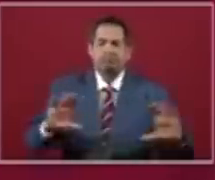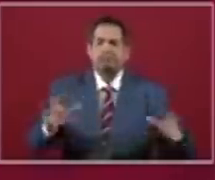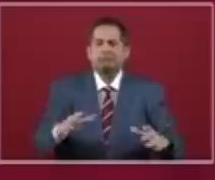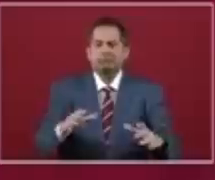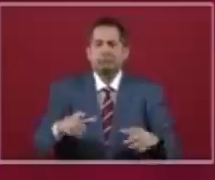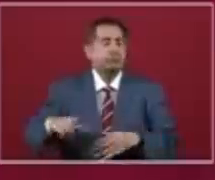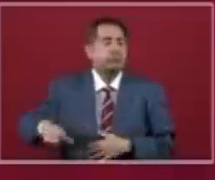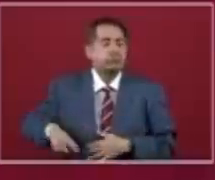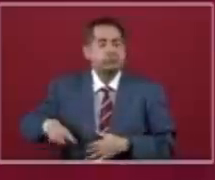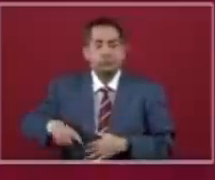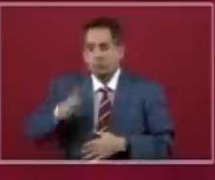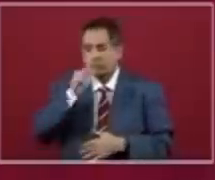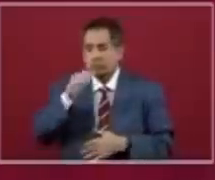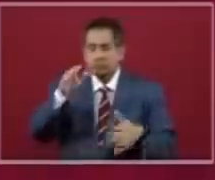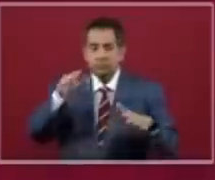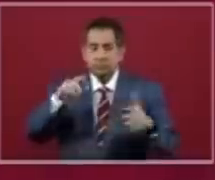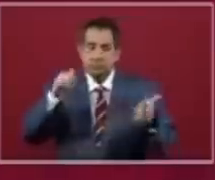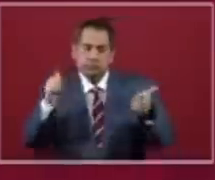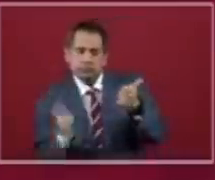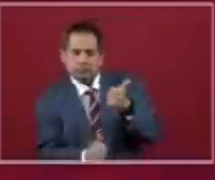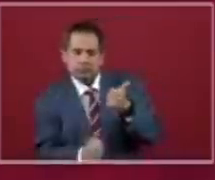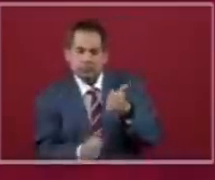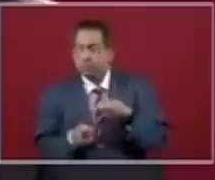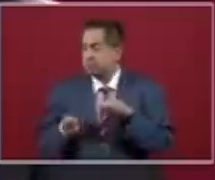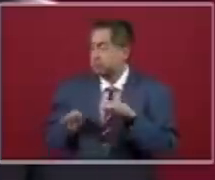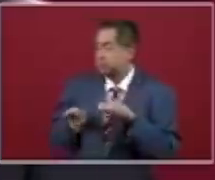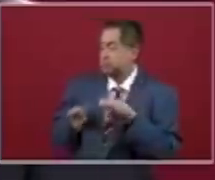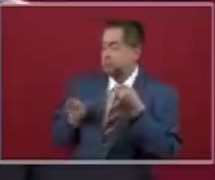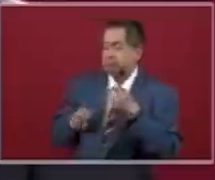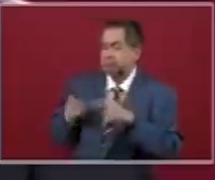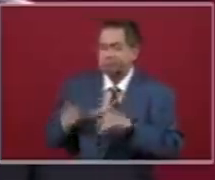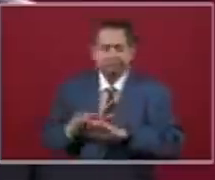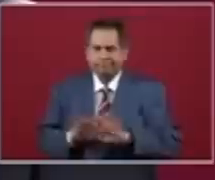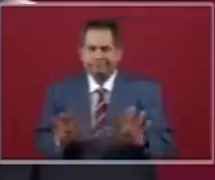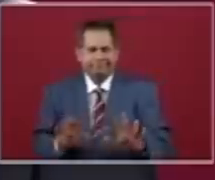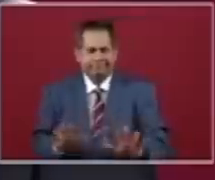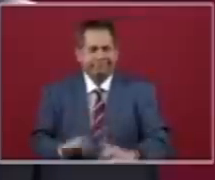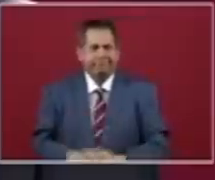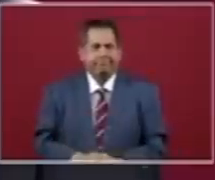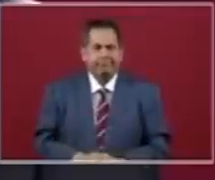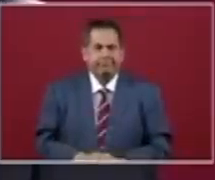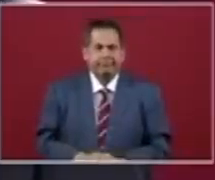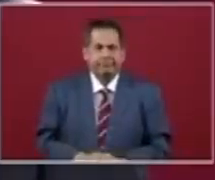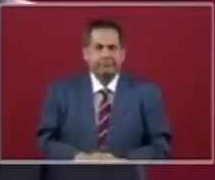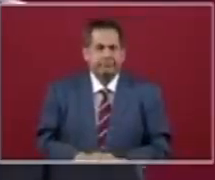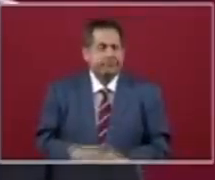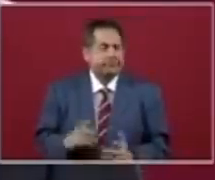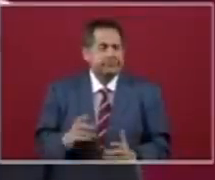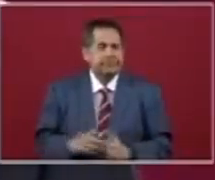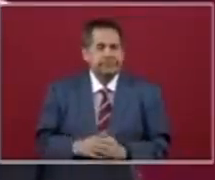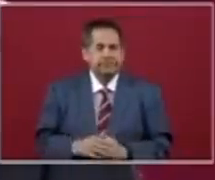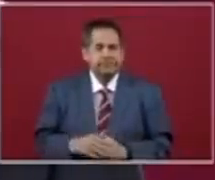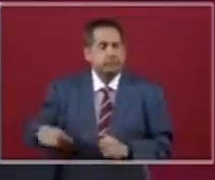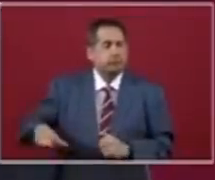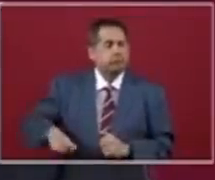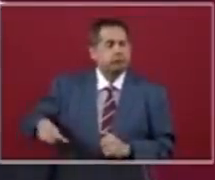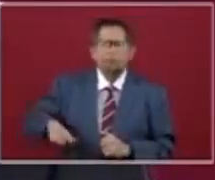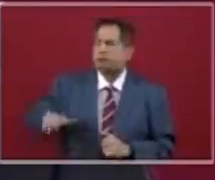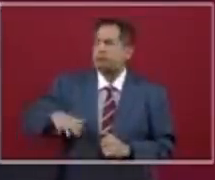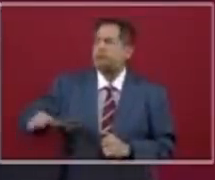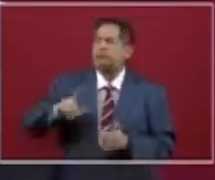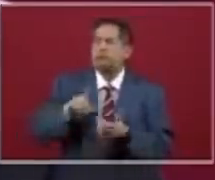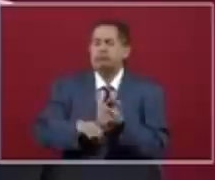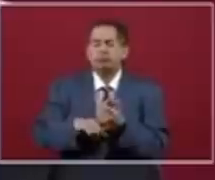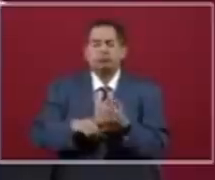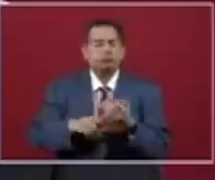el gobierno sometido a ningún grupo de interés creado, que el gobierno sea